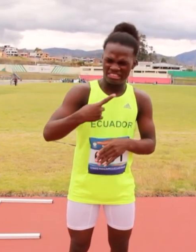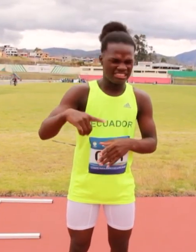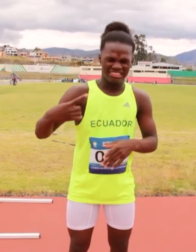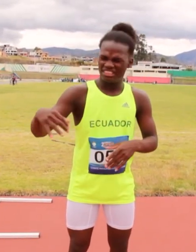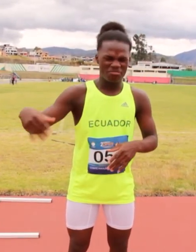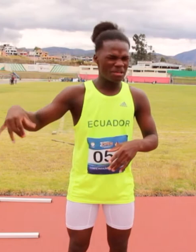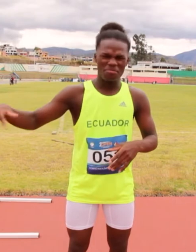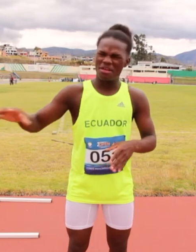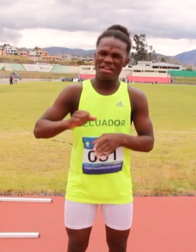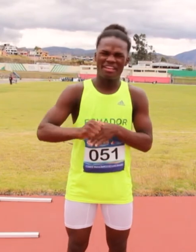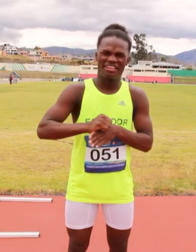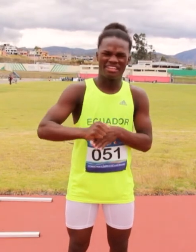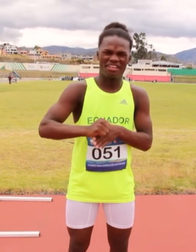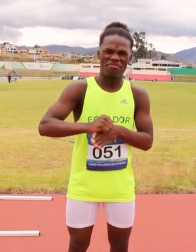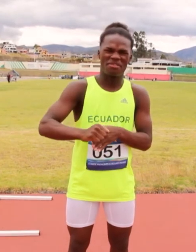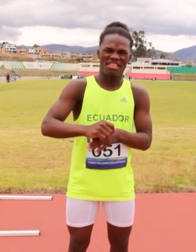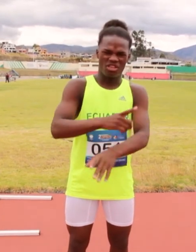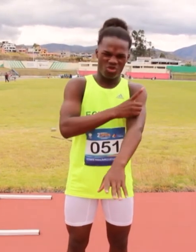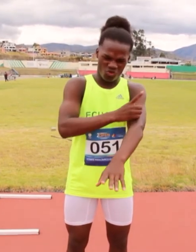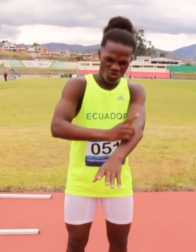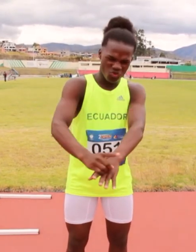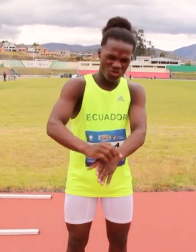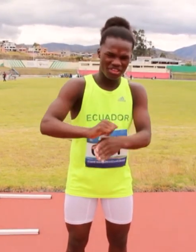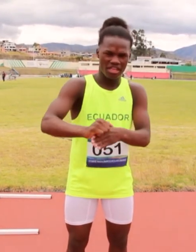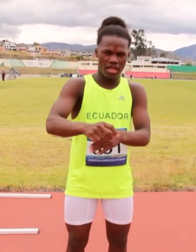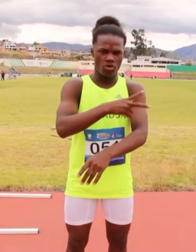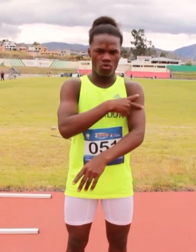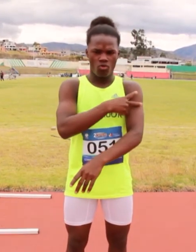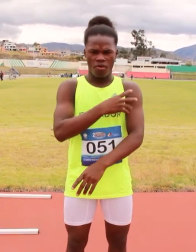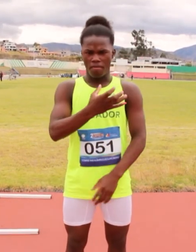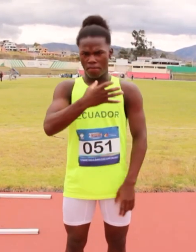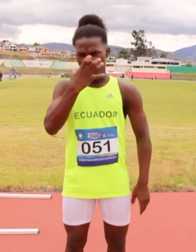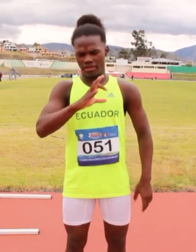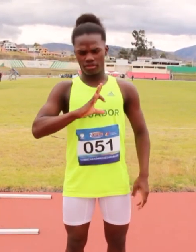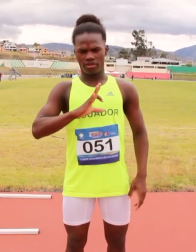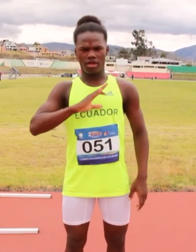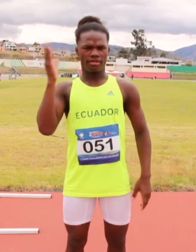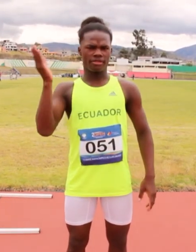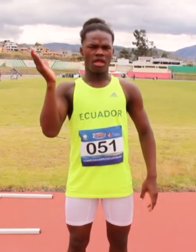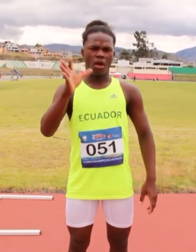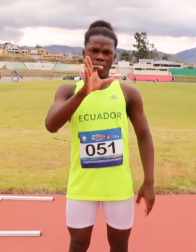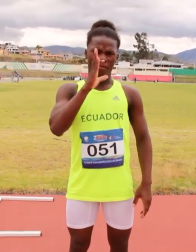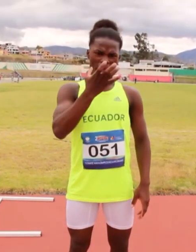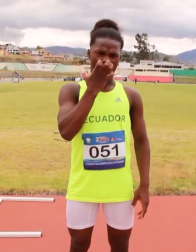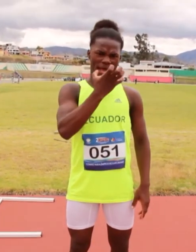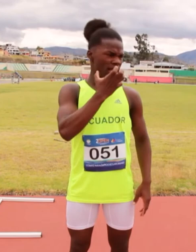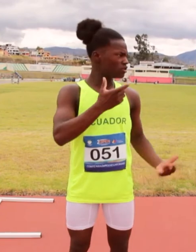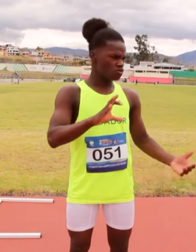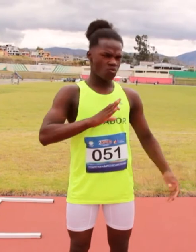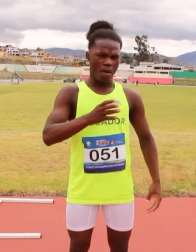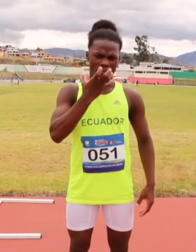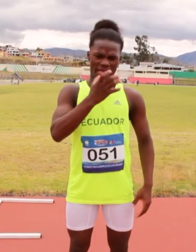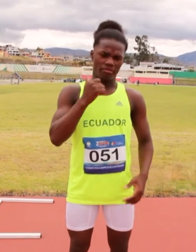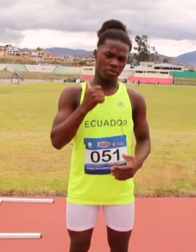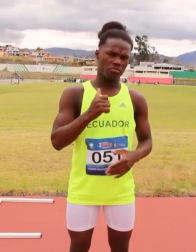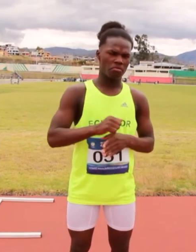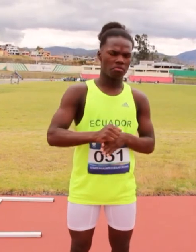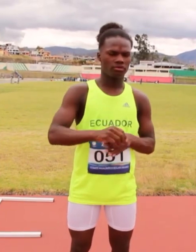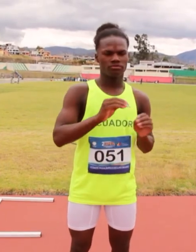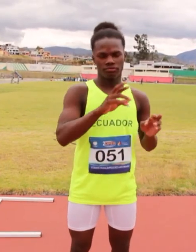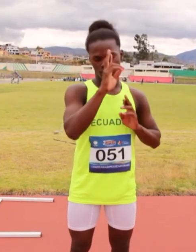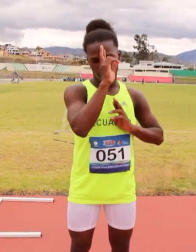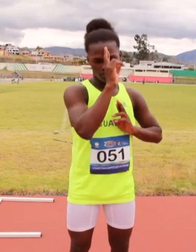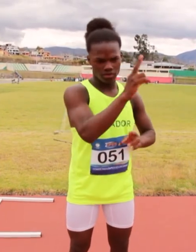De manera personal, nunca me gusta el segundo o el tercer puesto. Mi ilusión es siempre llegar al primer puesto,